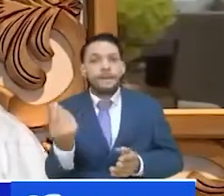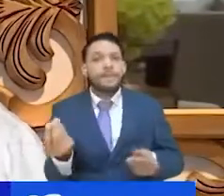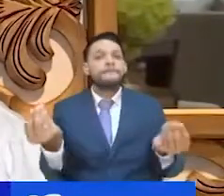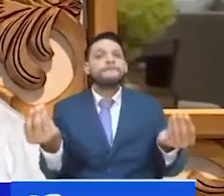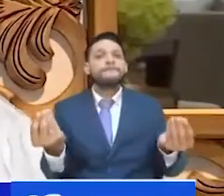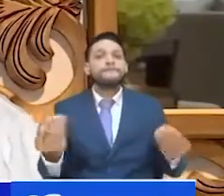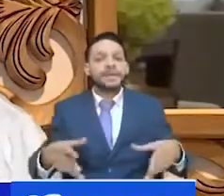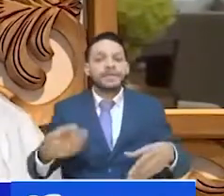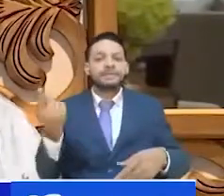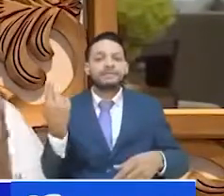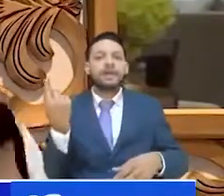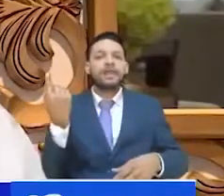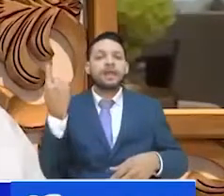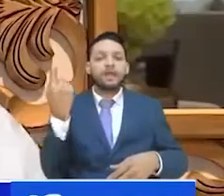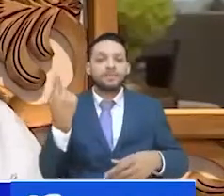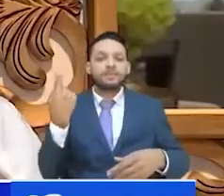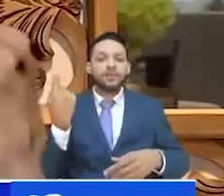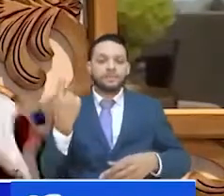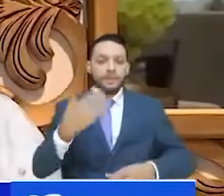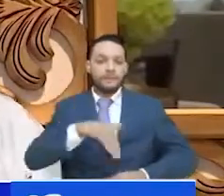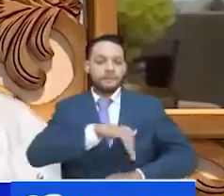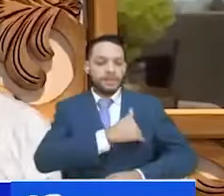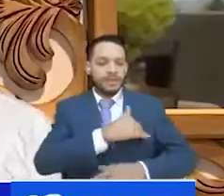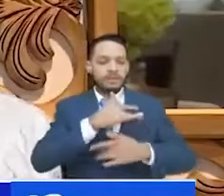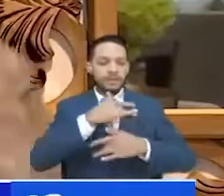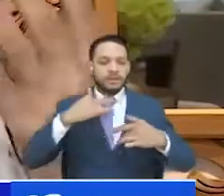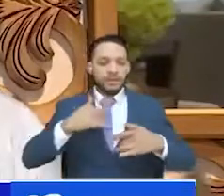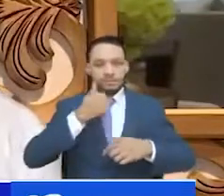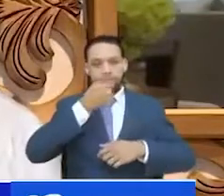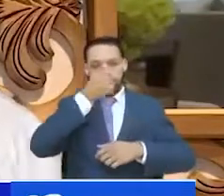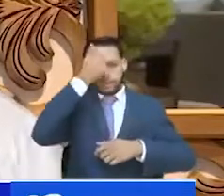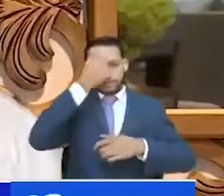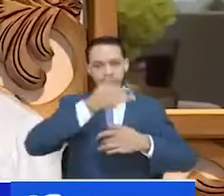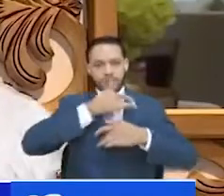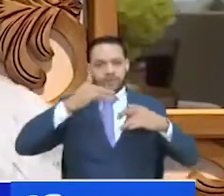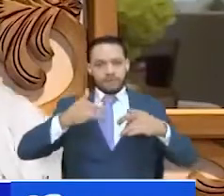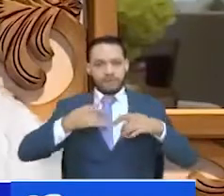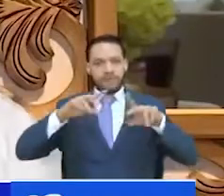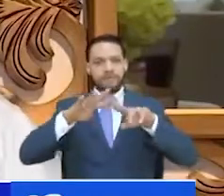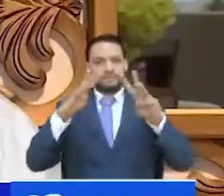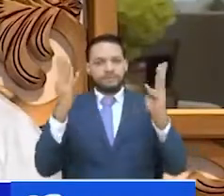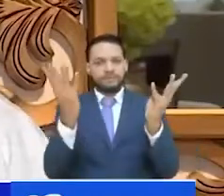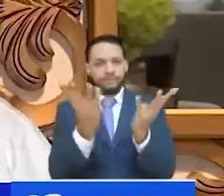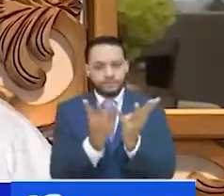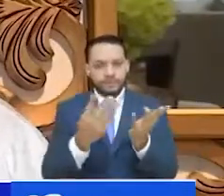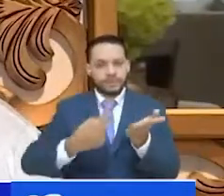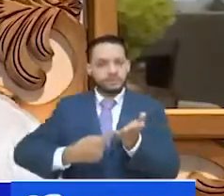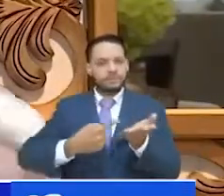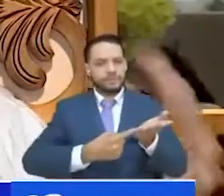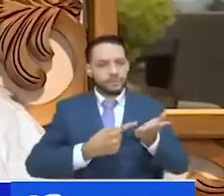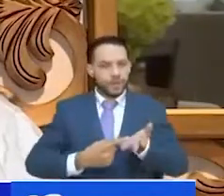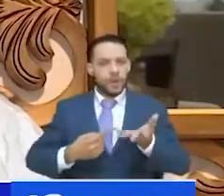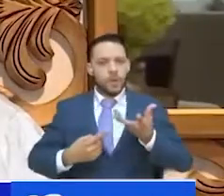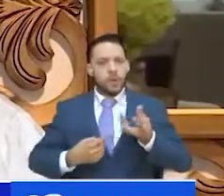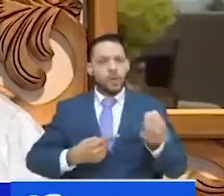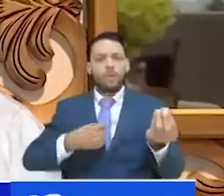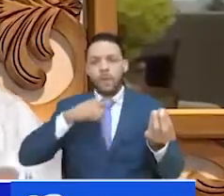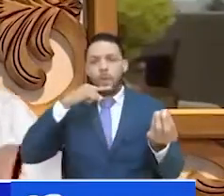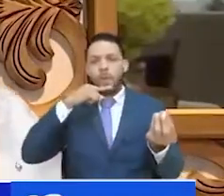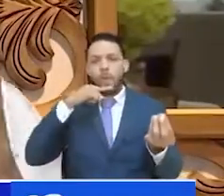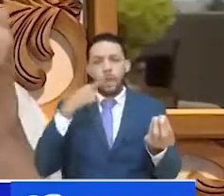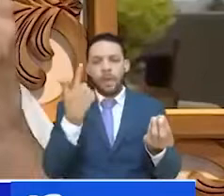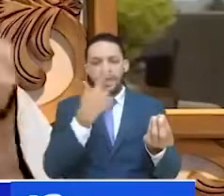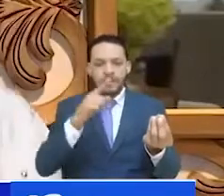ese debate nacional con el Ministerio de Salud, con la Superintendencia, citar en el Congreso, invitar la bancada liberal, a todos los